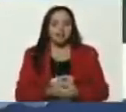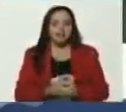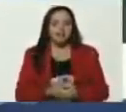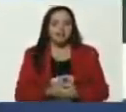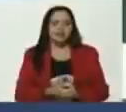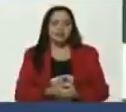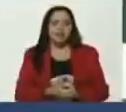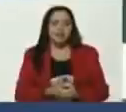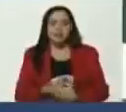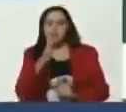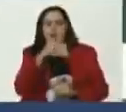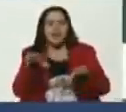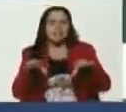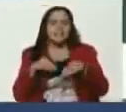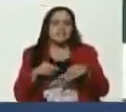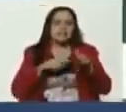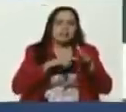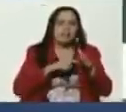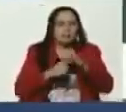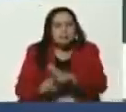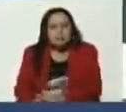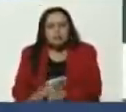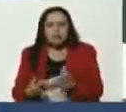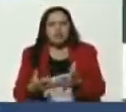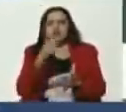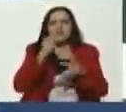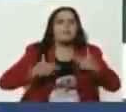presión, por no permitir